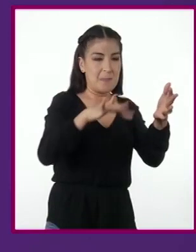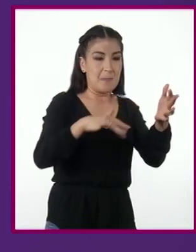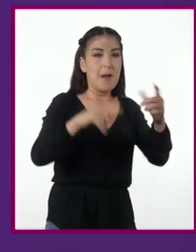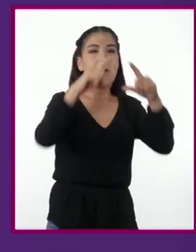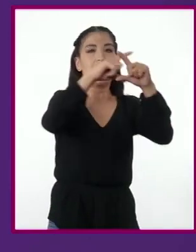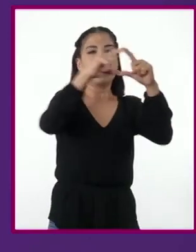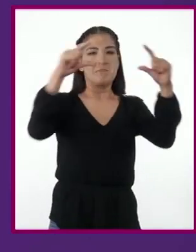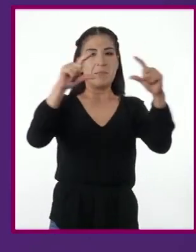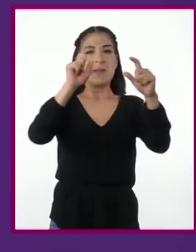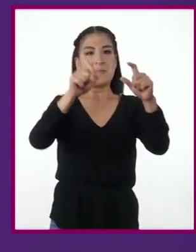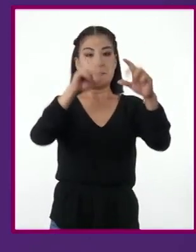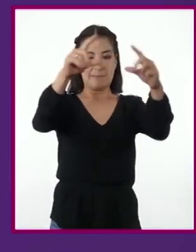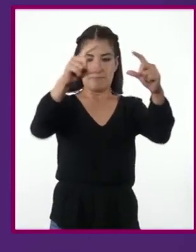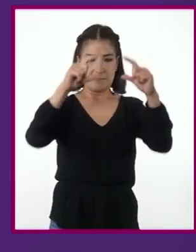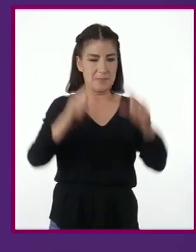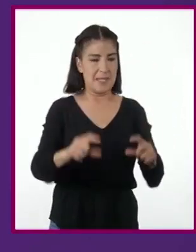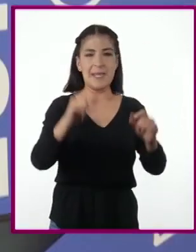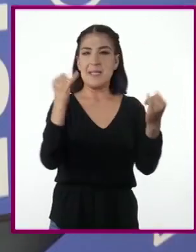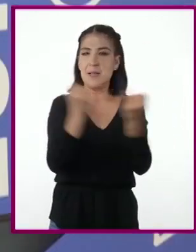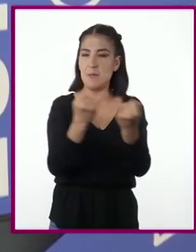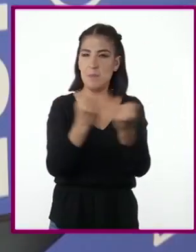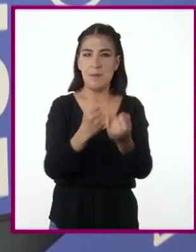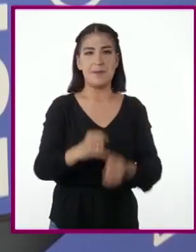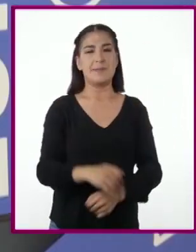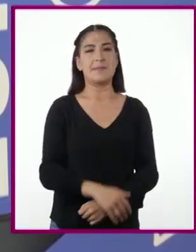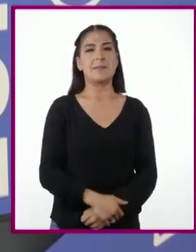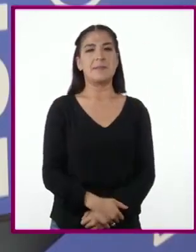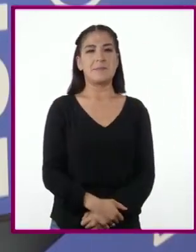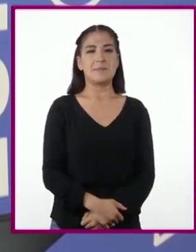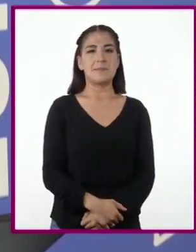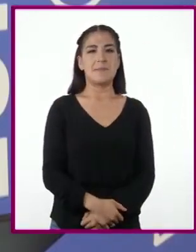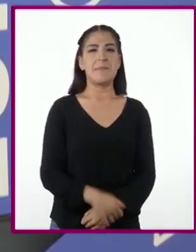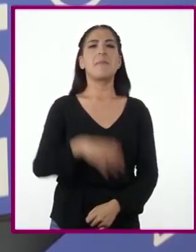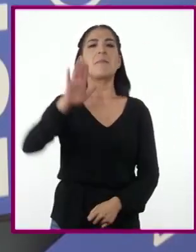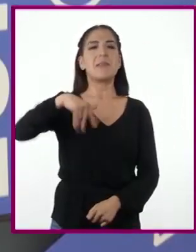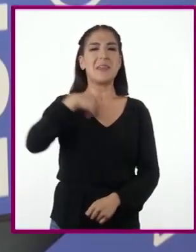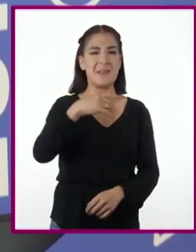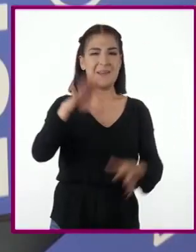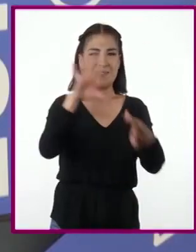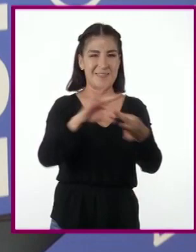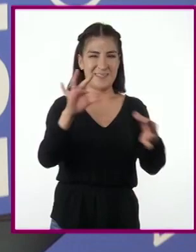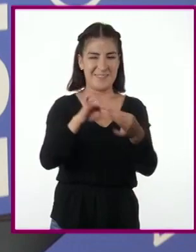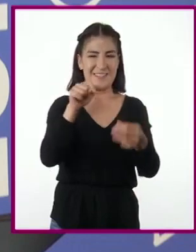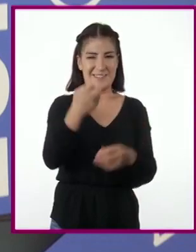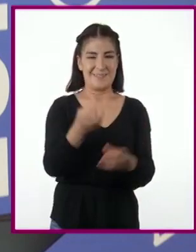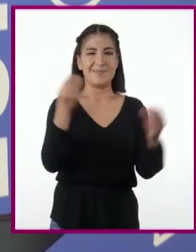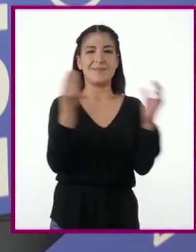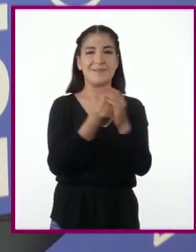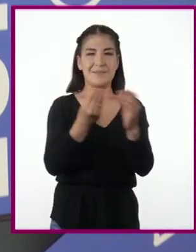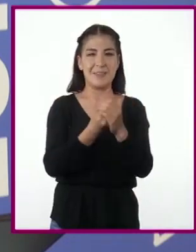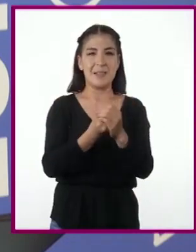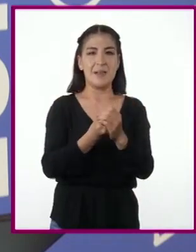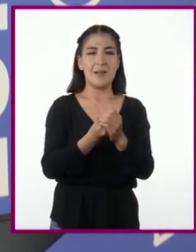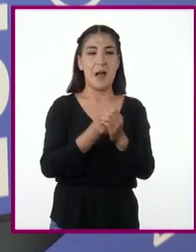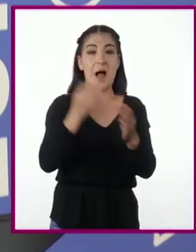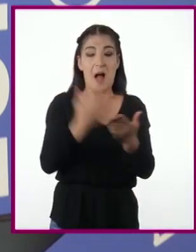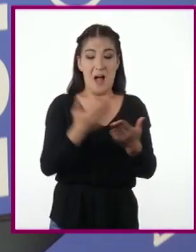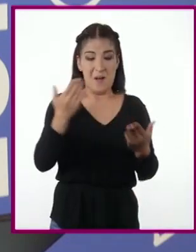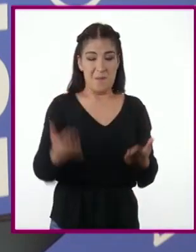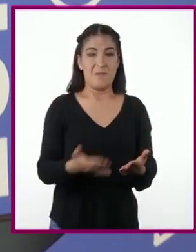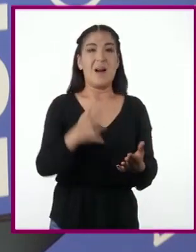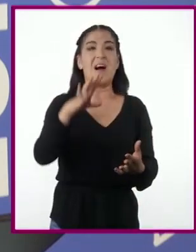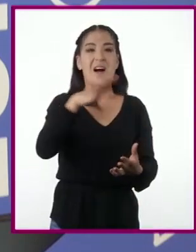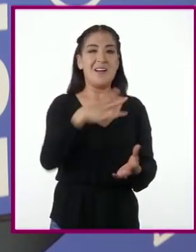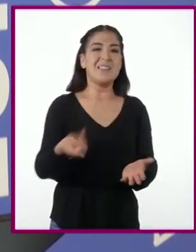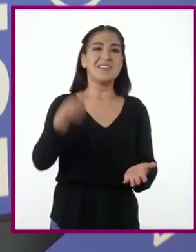lo escribió el autor. Como mencionamos al inicio de la sesión, en la actualidad estamos